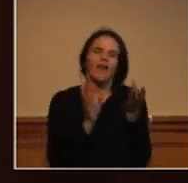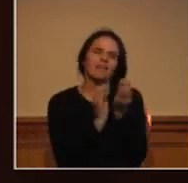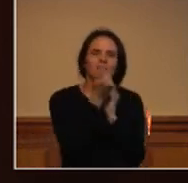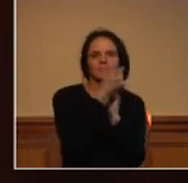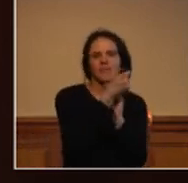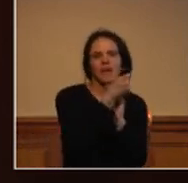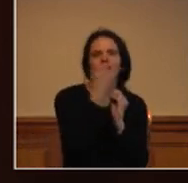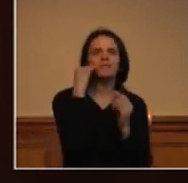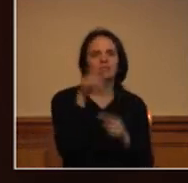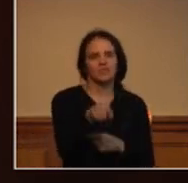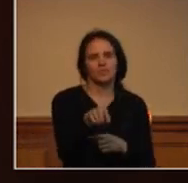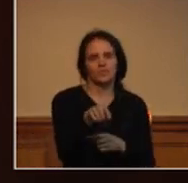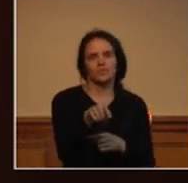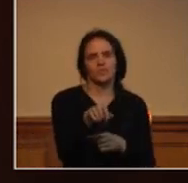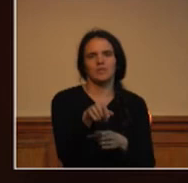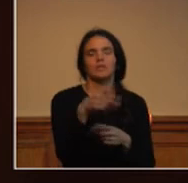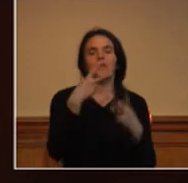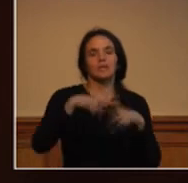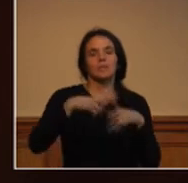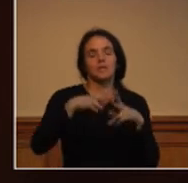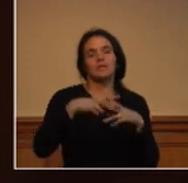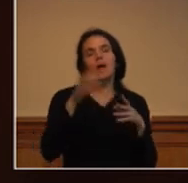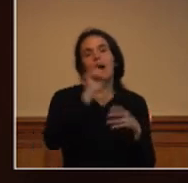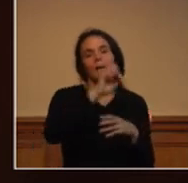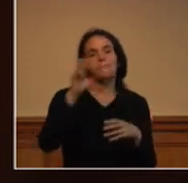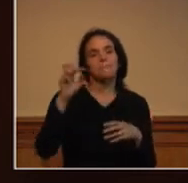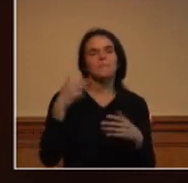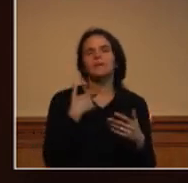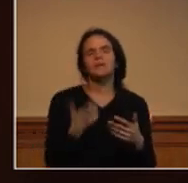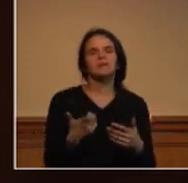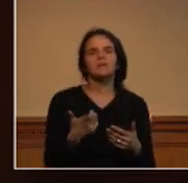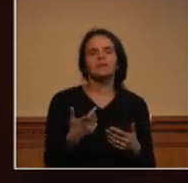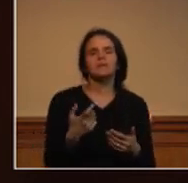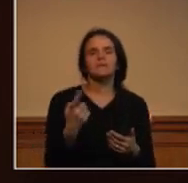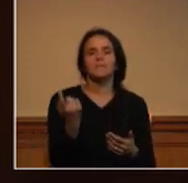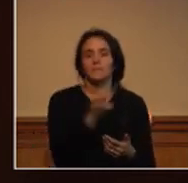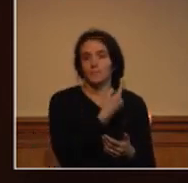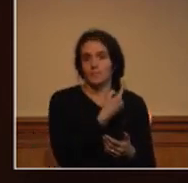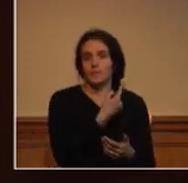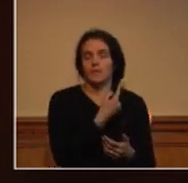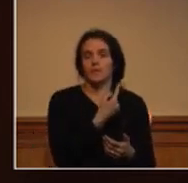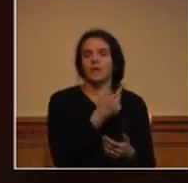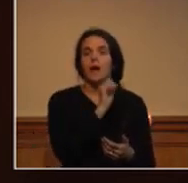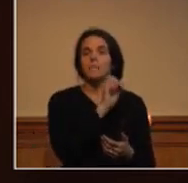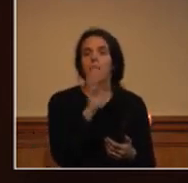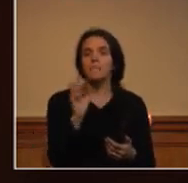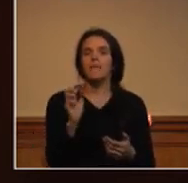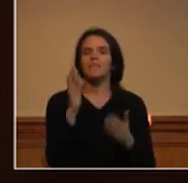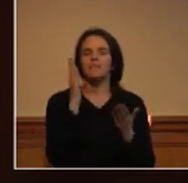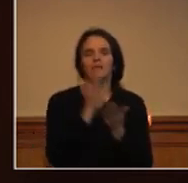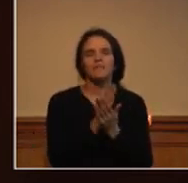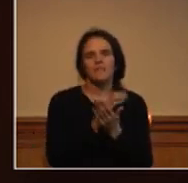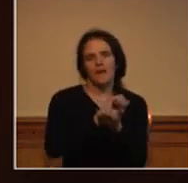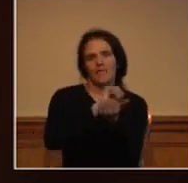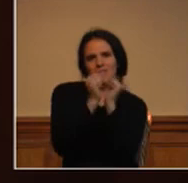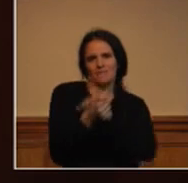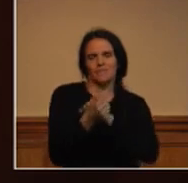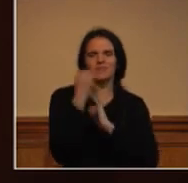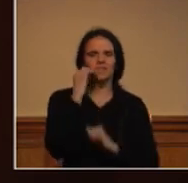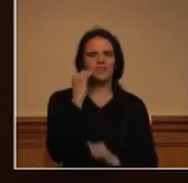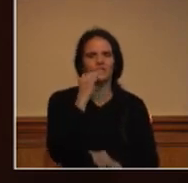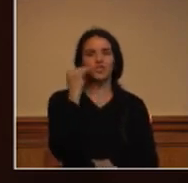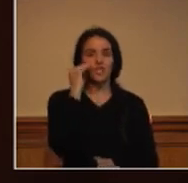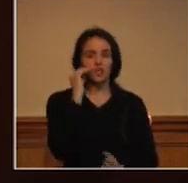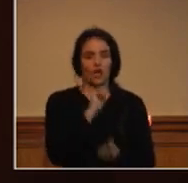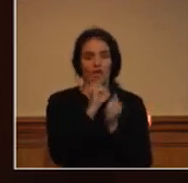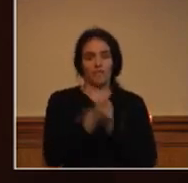al niño. Esta es una herramienta, una aplicación que la aplicación se tiene que adaptar al niño y no es el niño el que